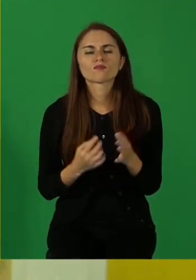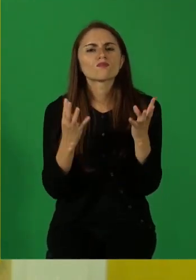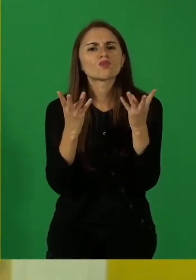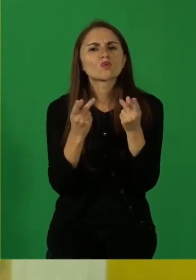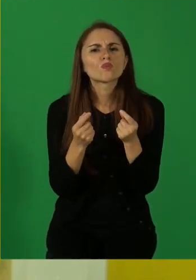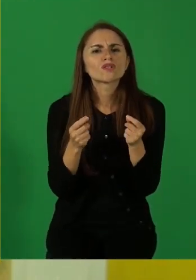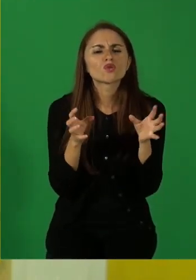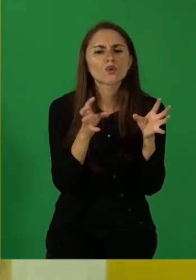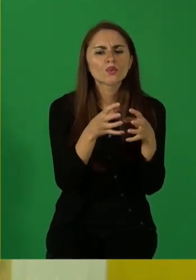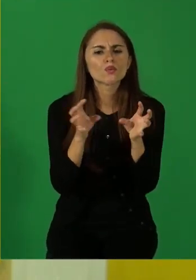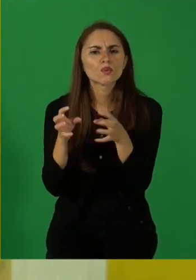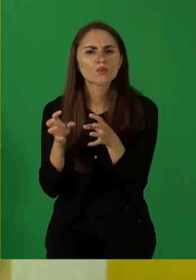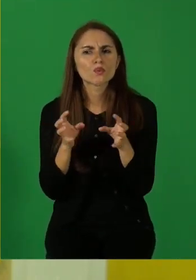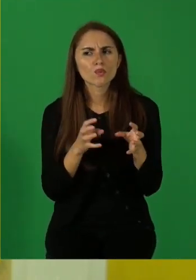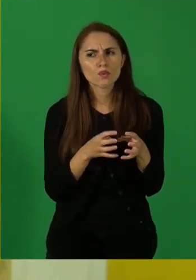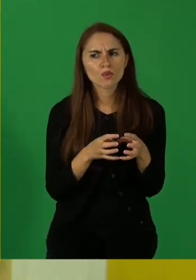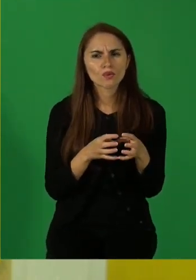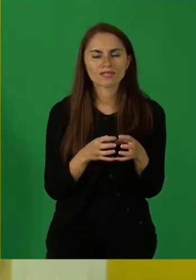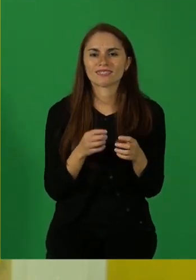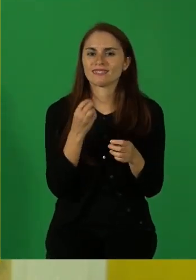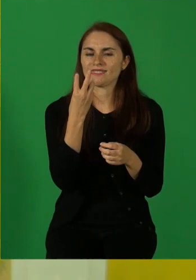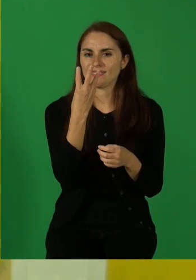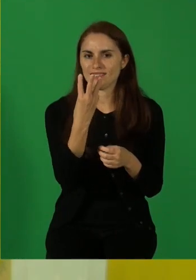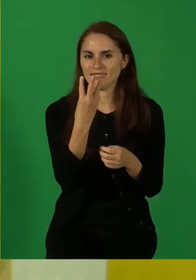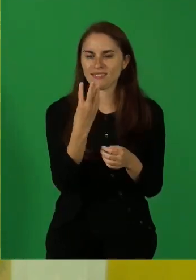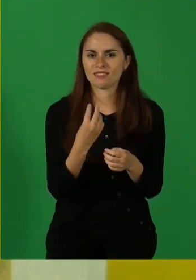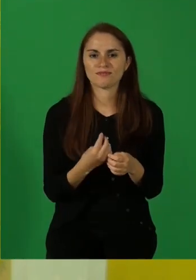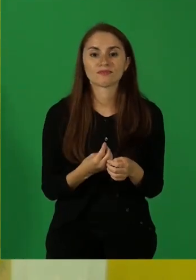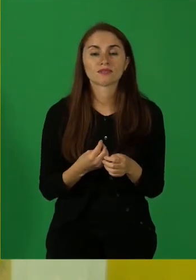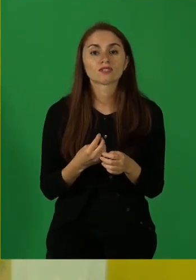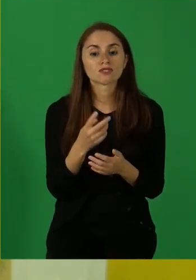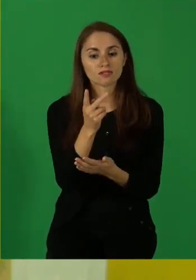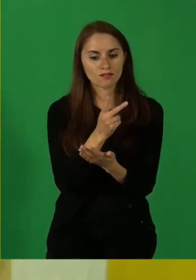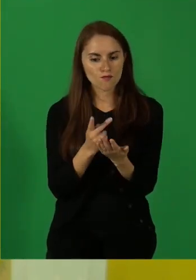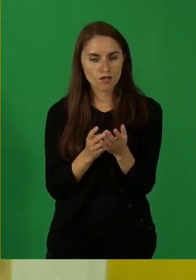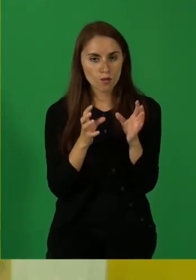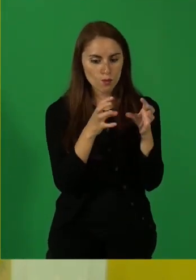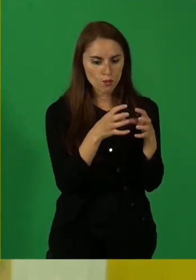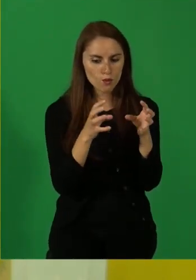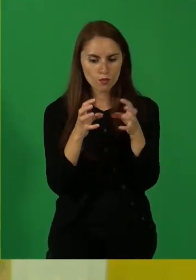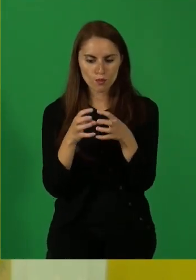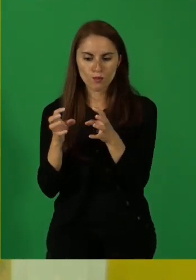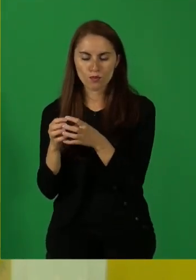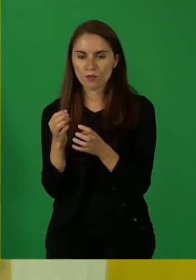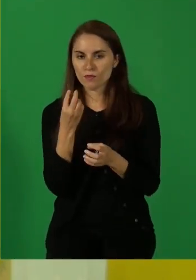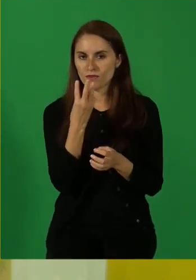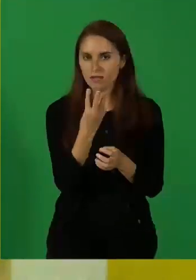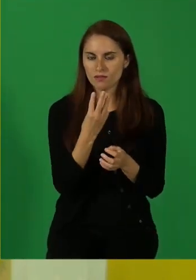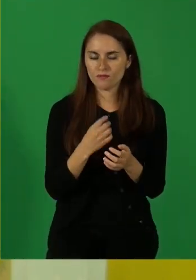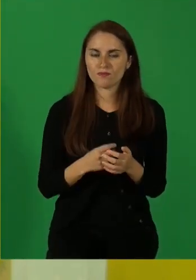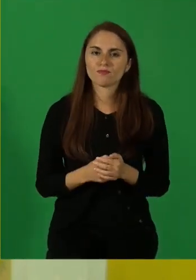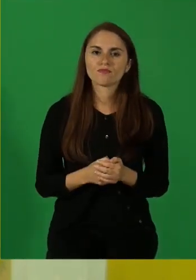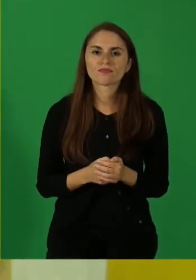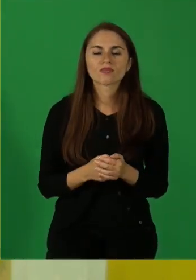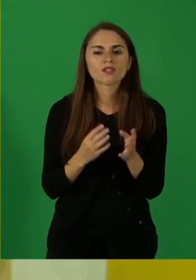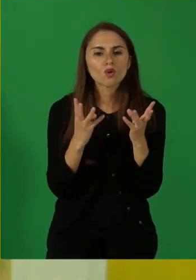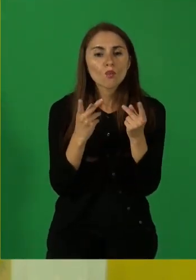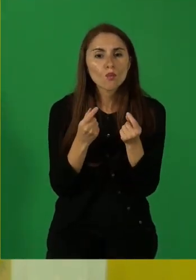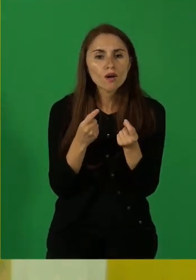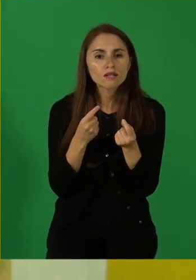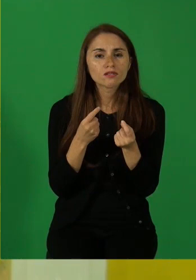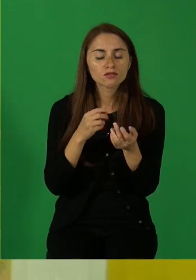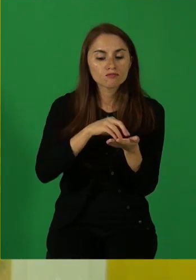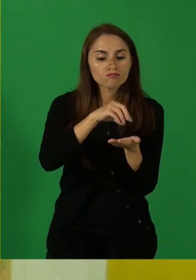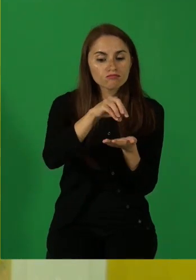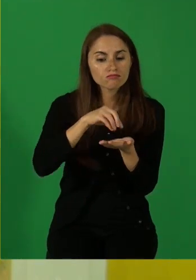cuántos grupos tenemos que armar. 3, muy bien, dibuja 3 entonces. 1, 2, 3. ¿Y cuántos elementos